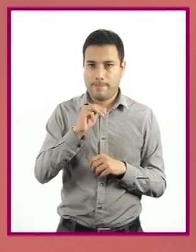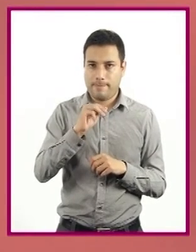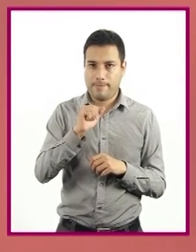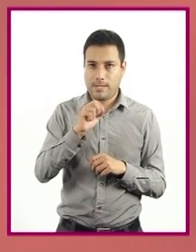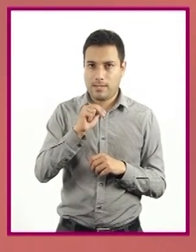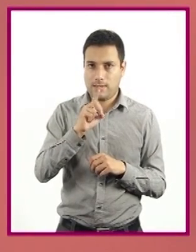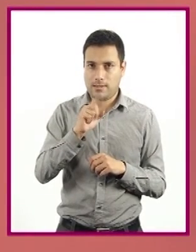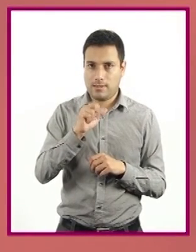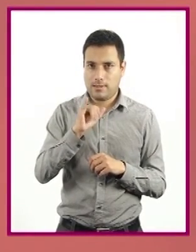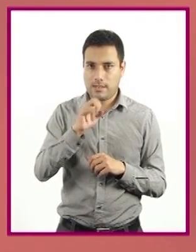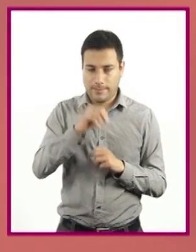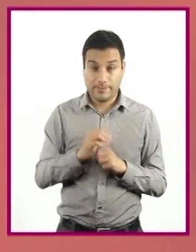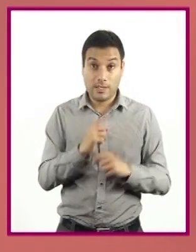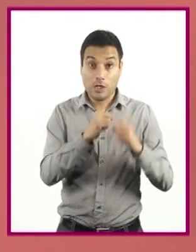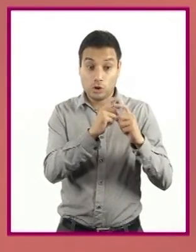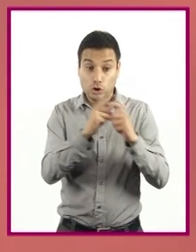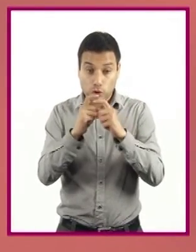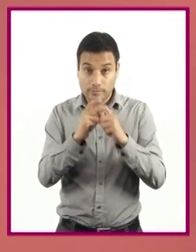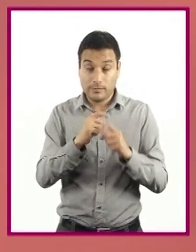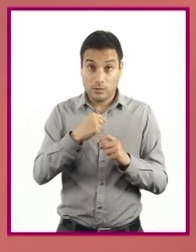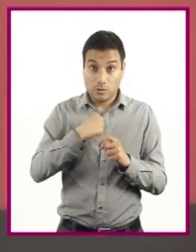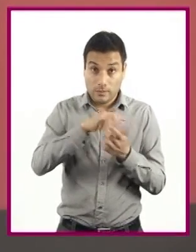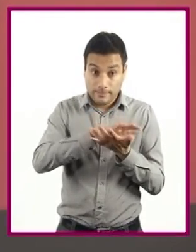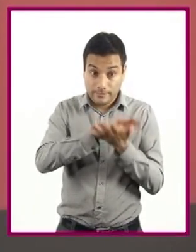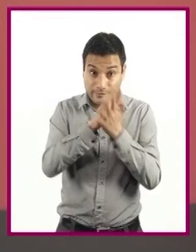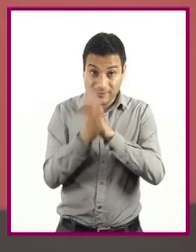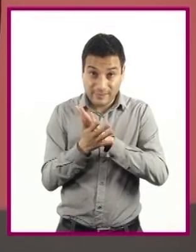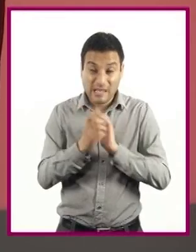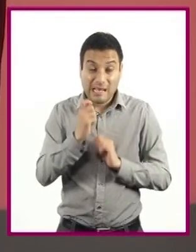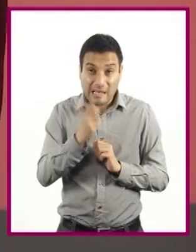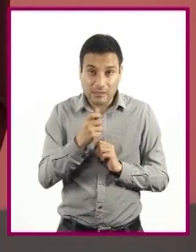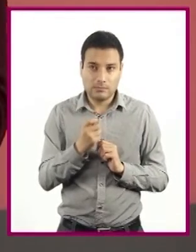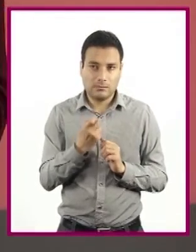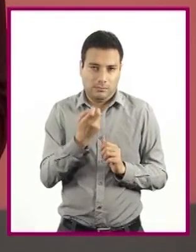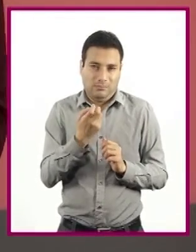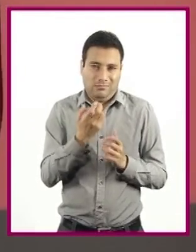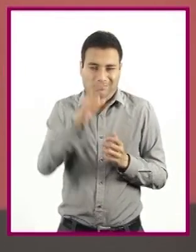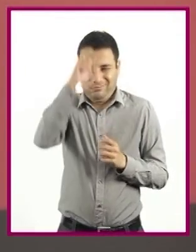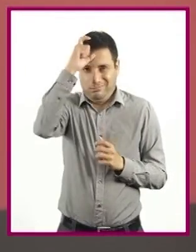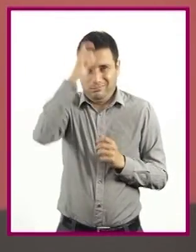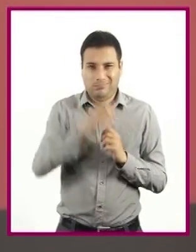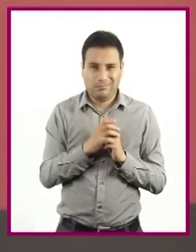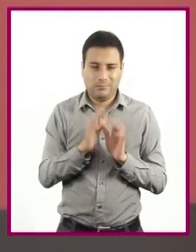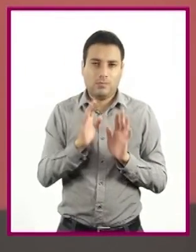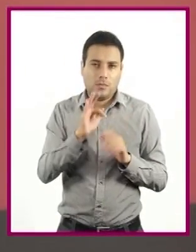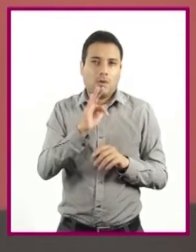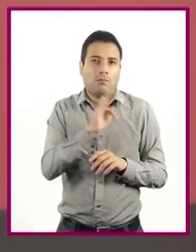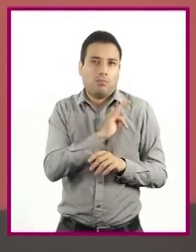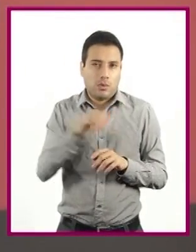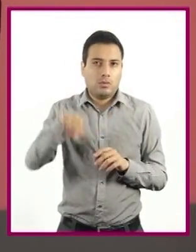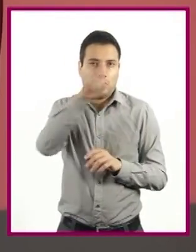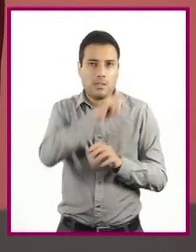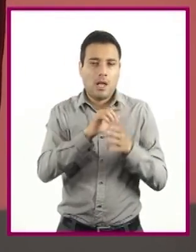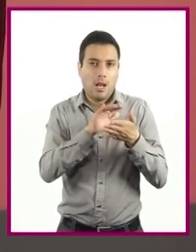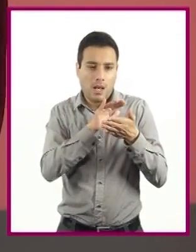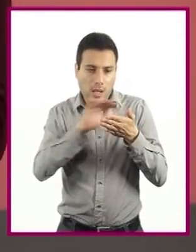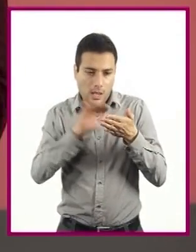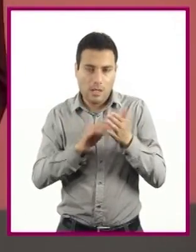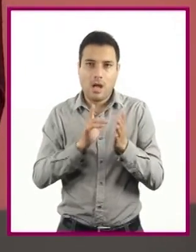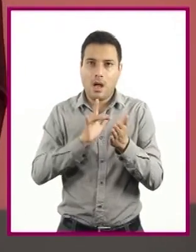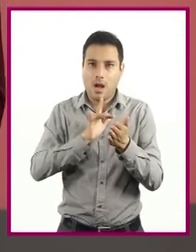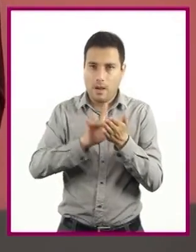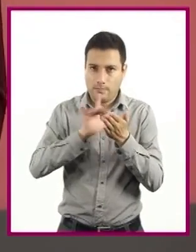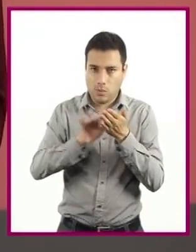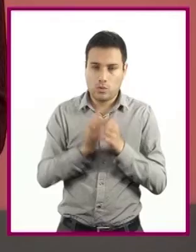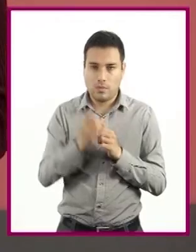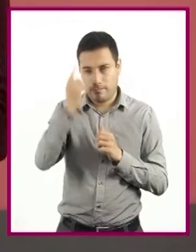de las 4 sílabas no aporta a la comprensión de la frase. Solo permite realizar la lectura y sirve de apoyo